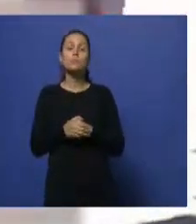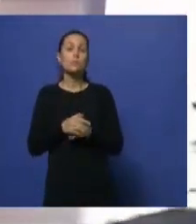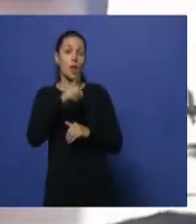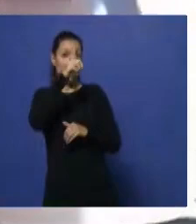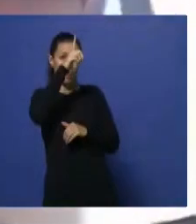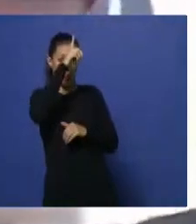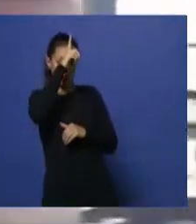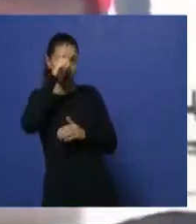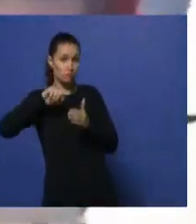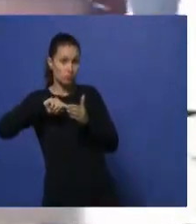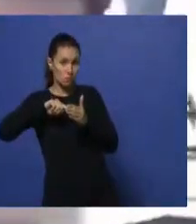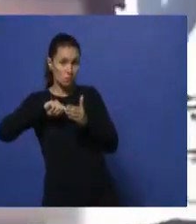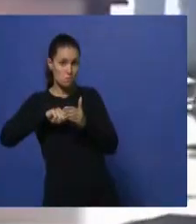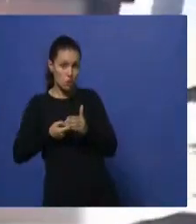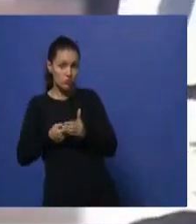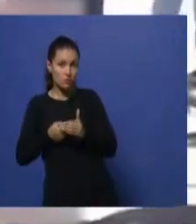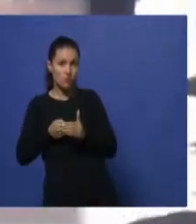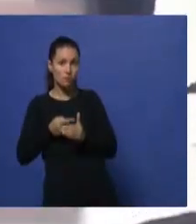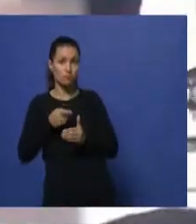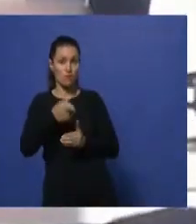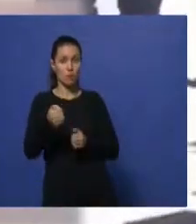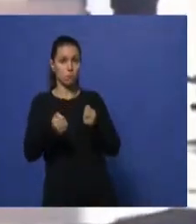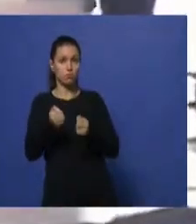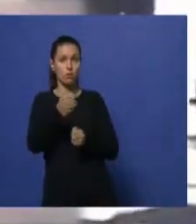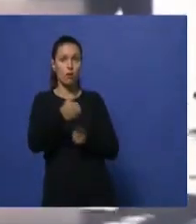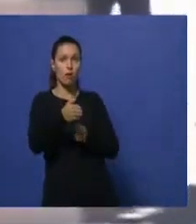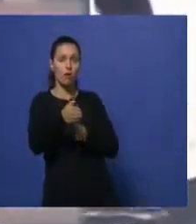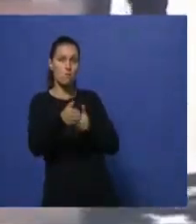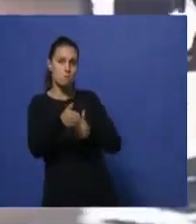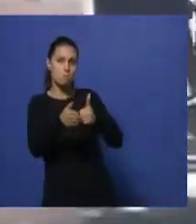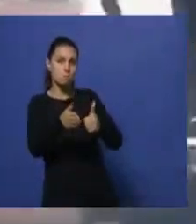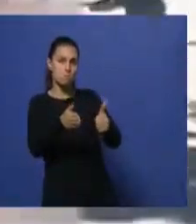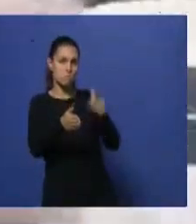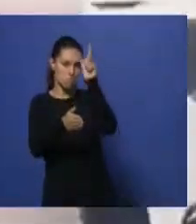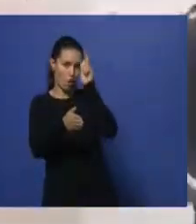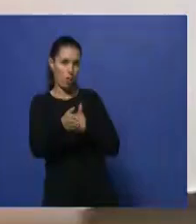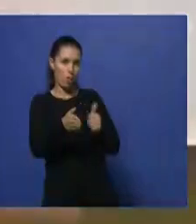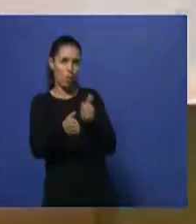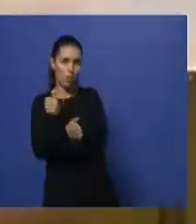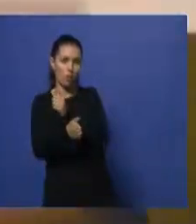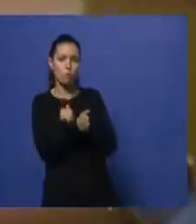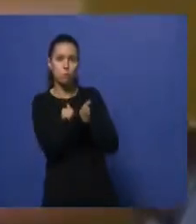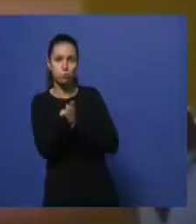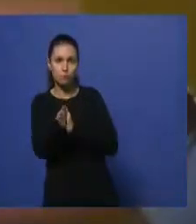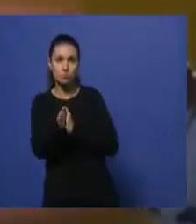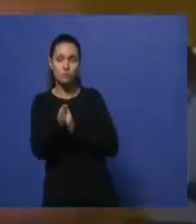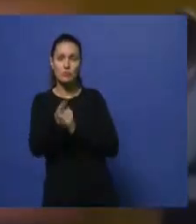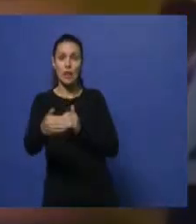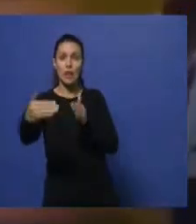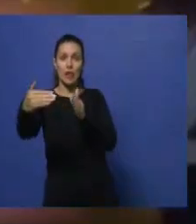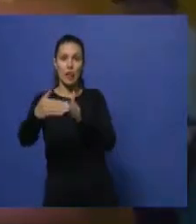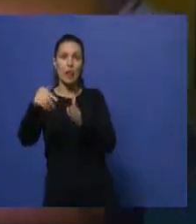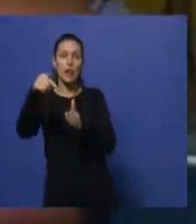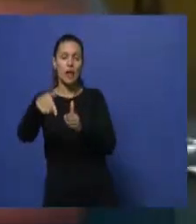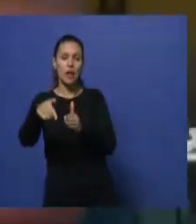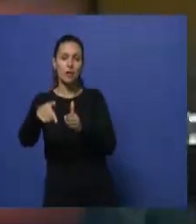que acompañaba a la delegación de boca cuando llegar a esa esquina hay infantería